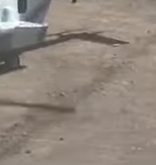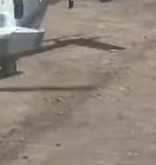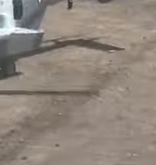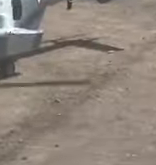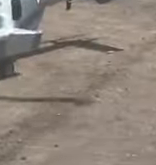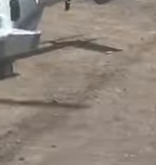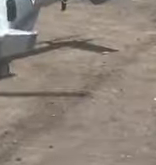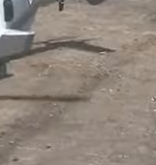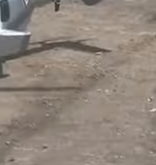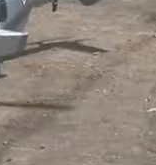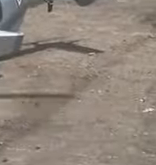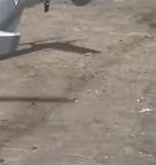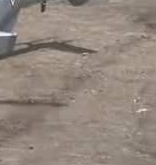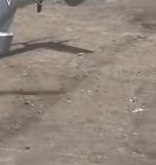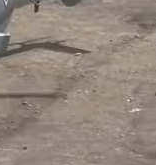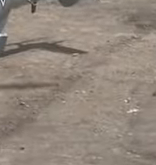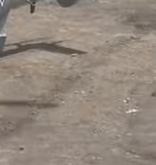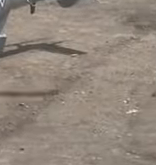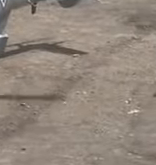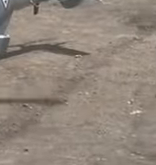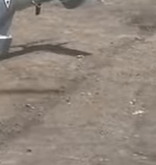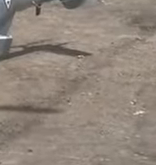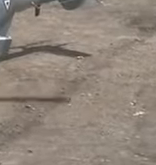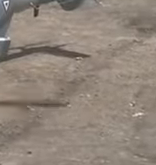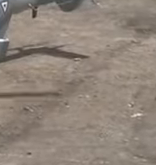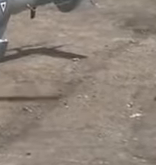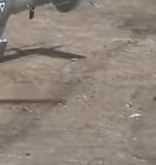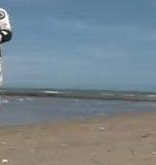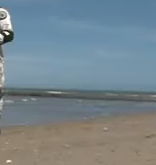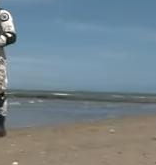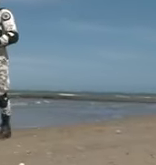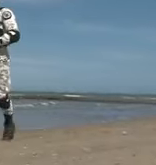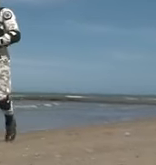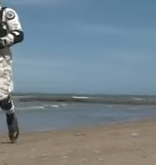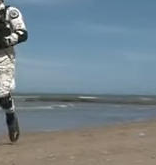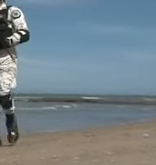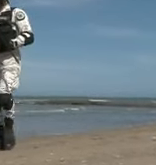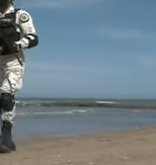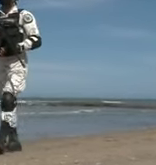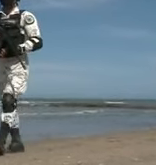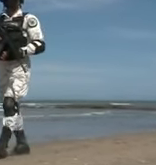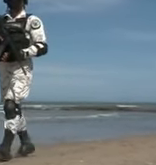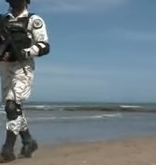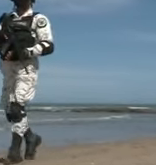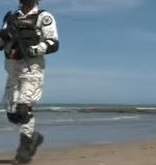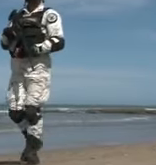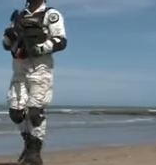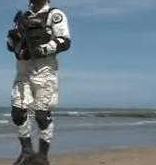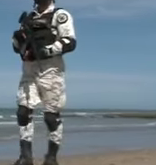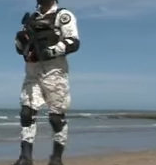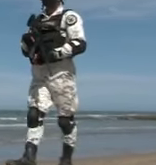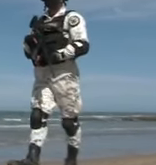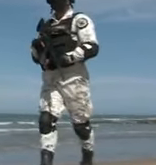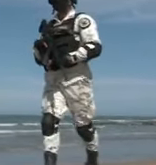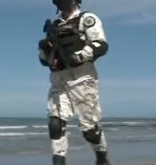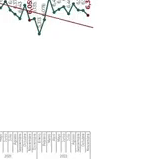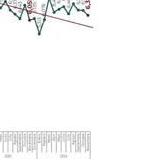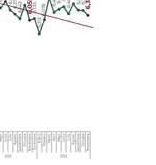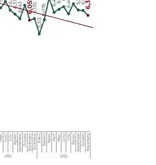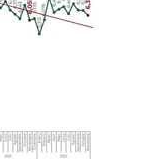cuales, sumados con los obtenidos en los 3 primeros años de la presente administración, se comparan con un periodo similar del pasado